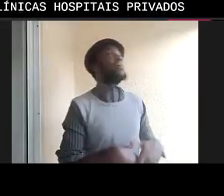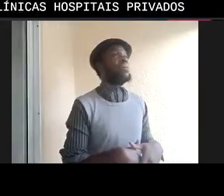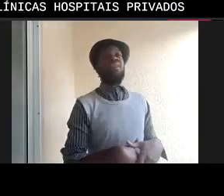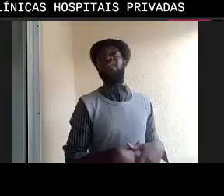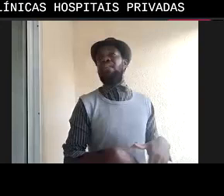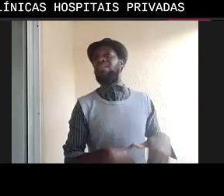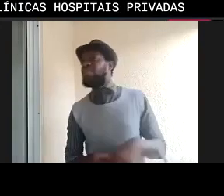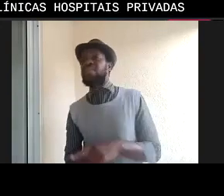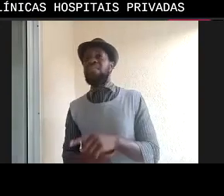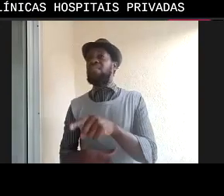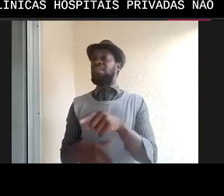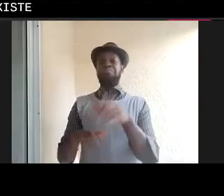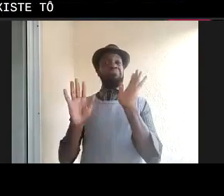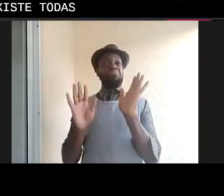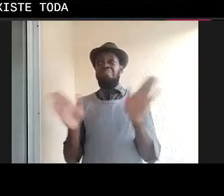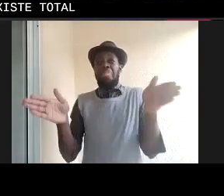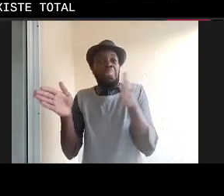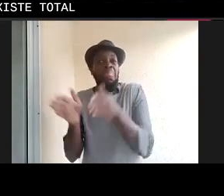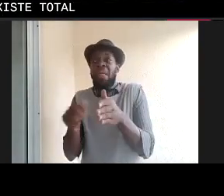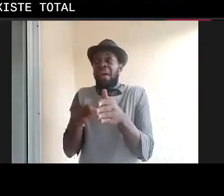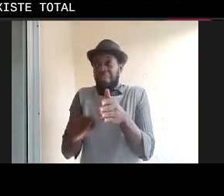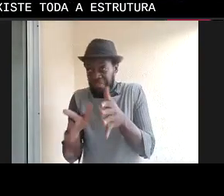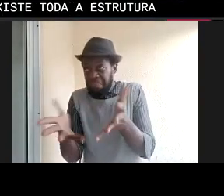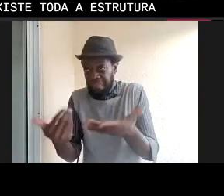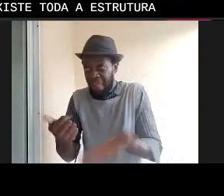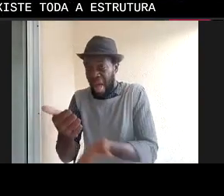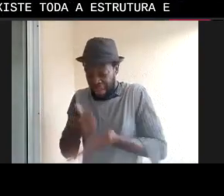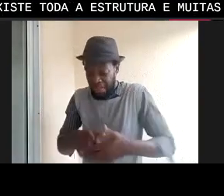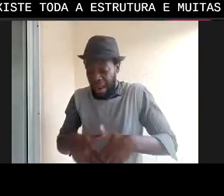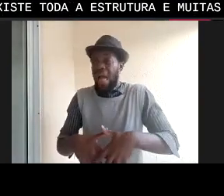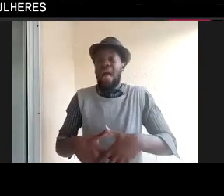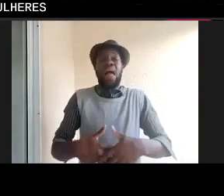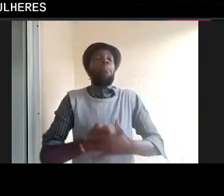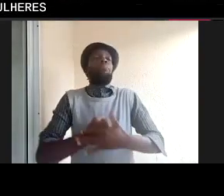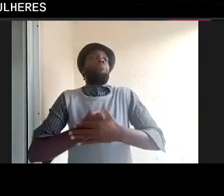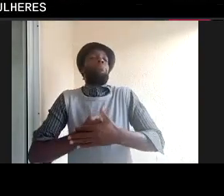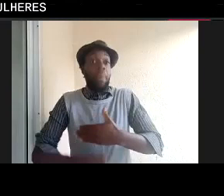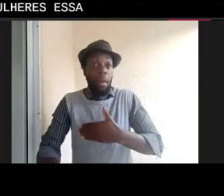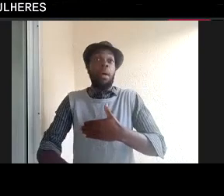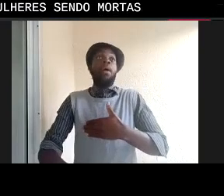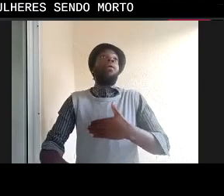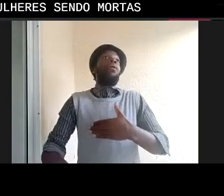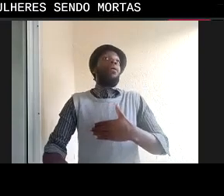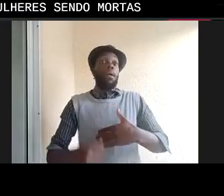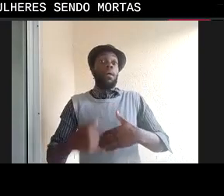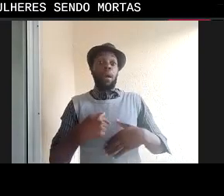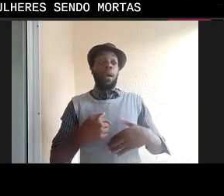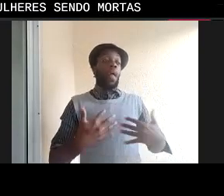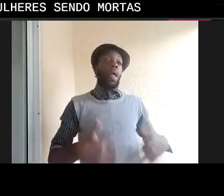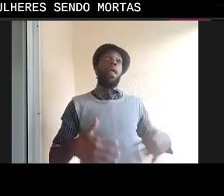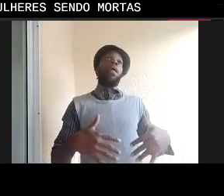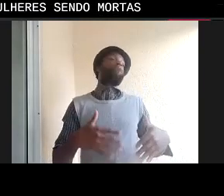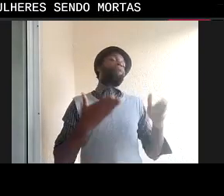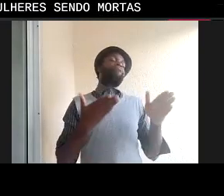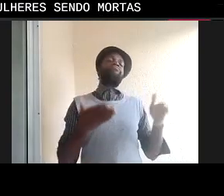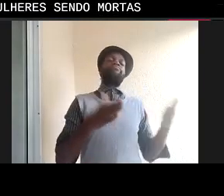la estructura. Y muchas mujeres han fallecido posparto, ¿verdad? A causa de